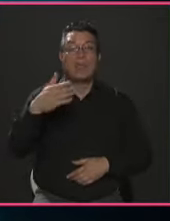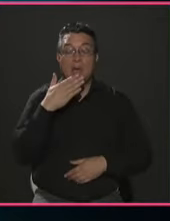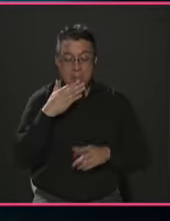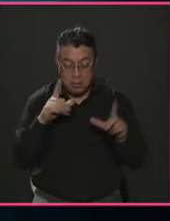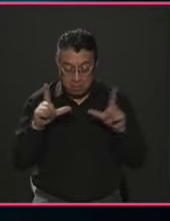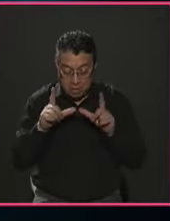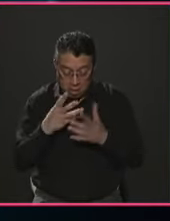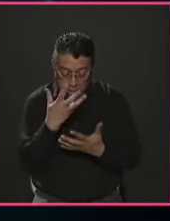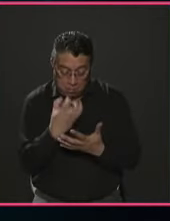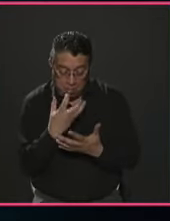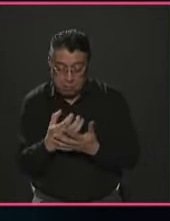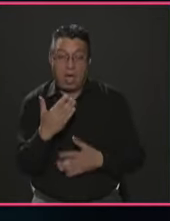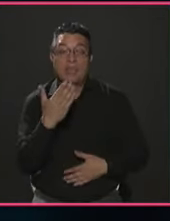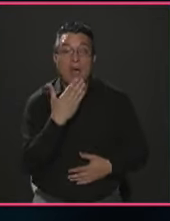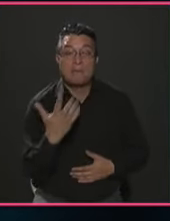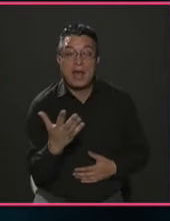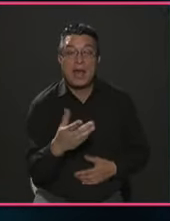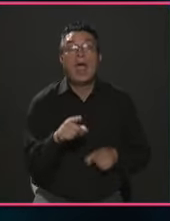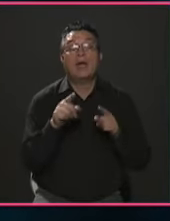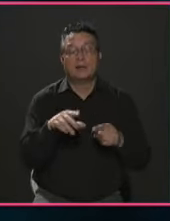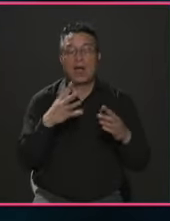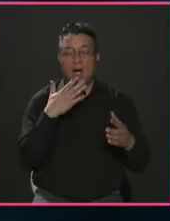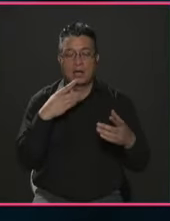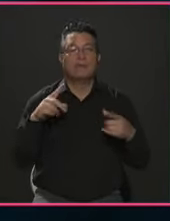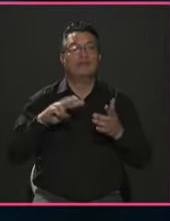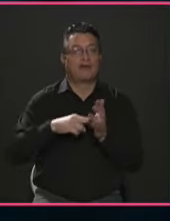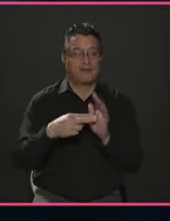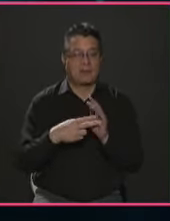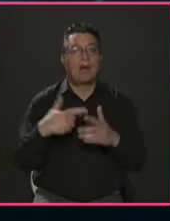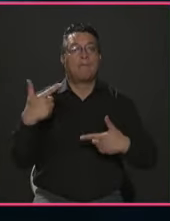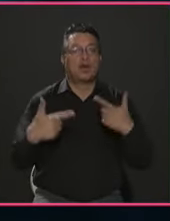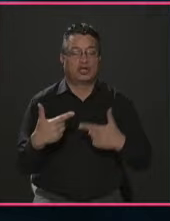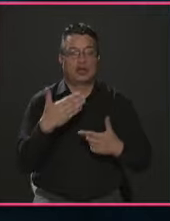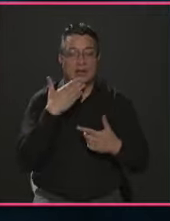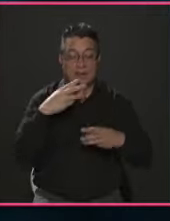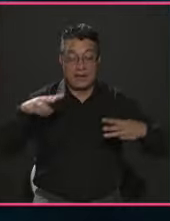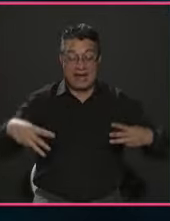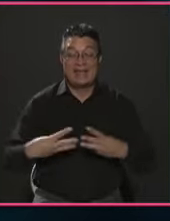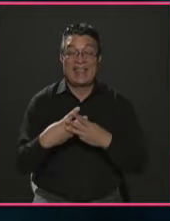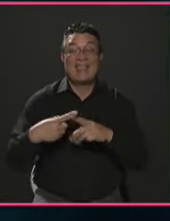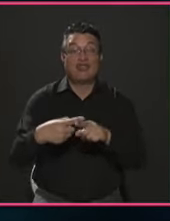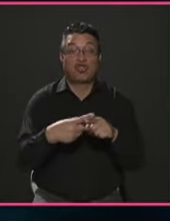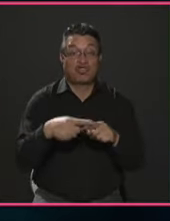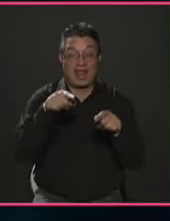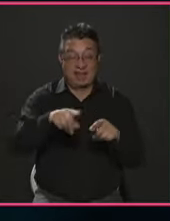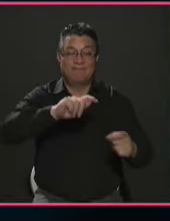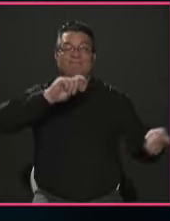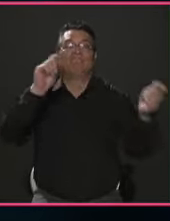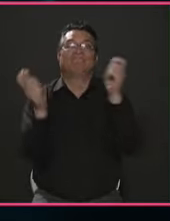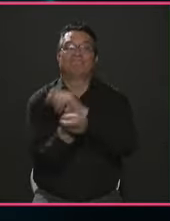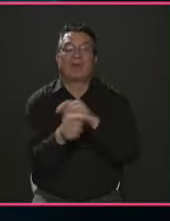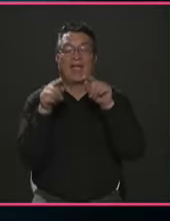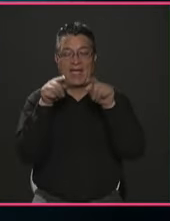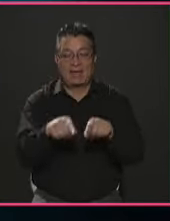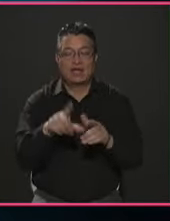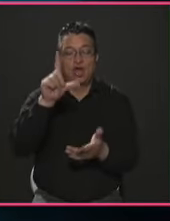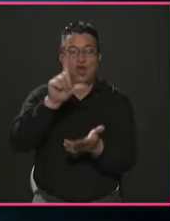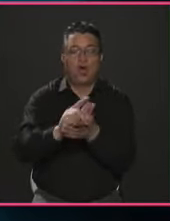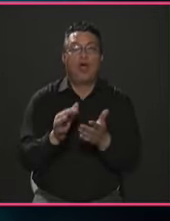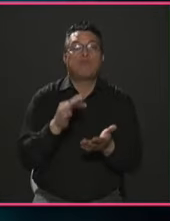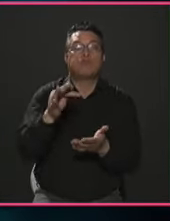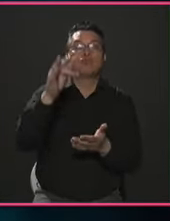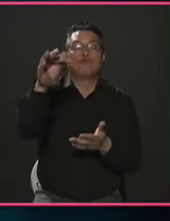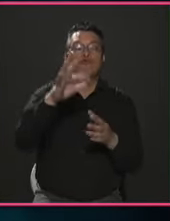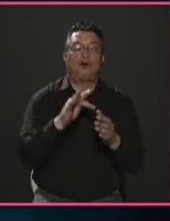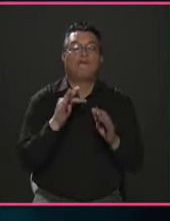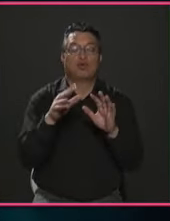pantallas Pero además enfrentamos un conflicto político las redes sociales se han transformado en el espacio público del futuro